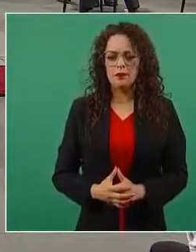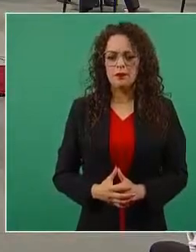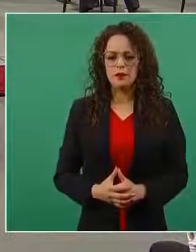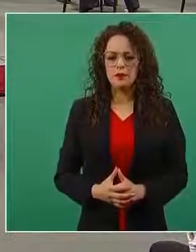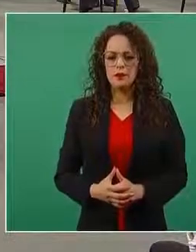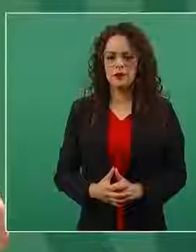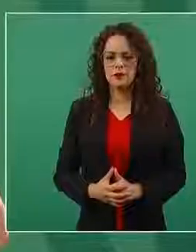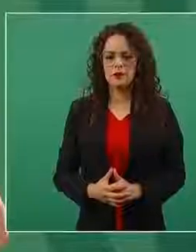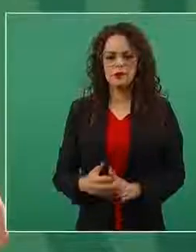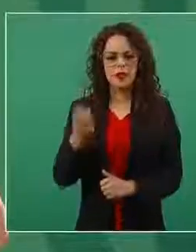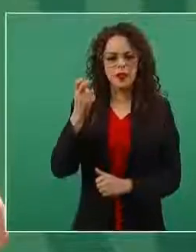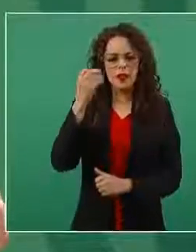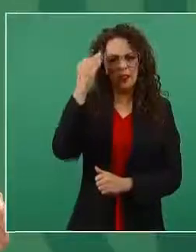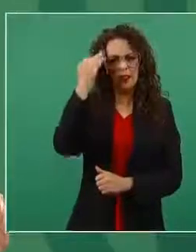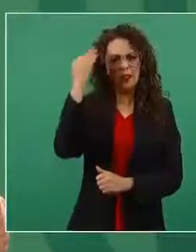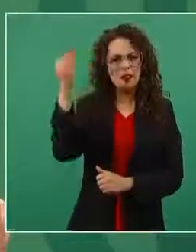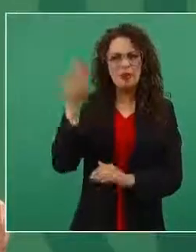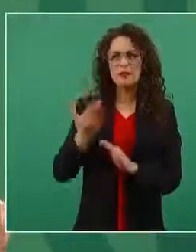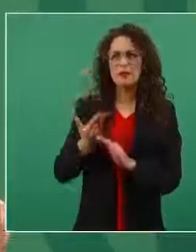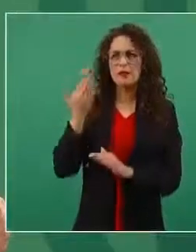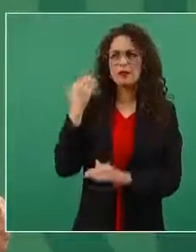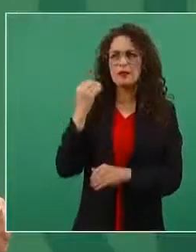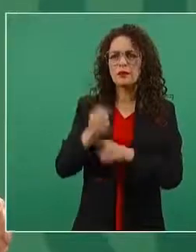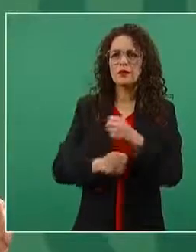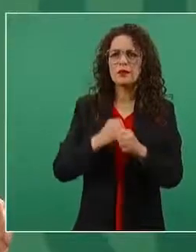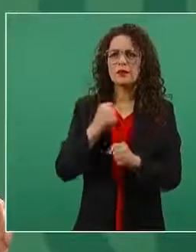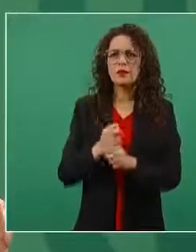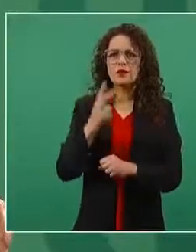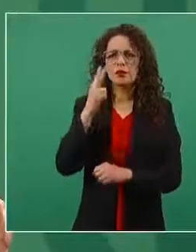Esto fue en el 12,